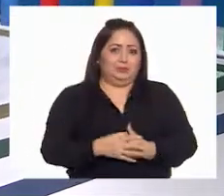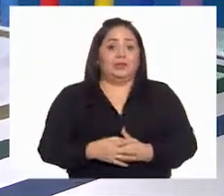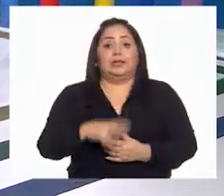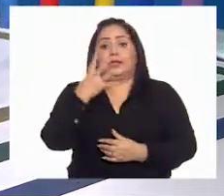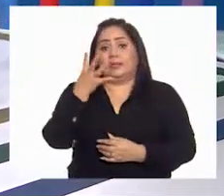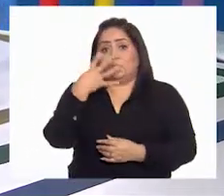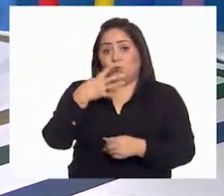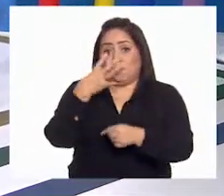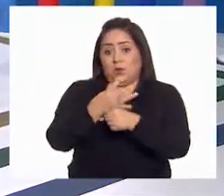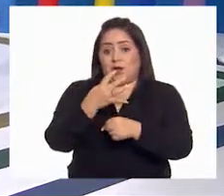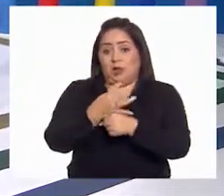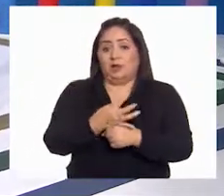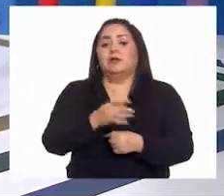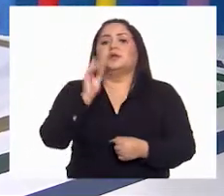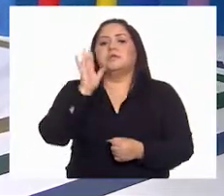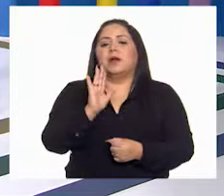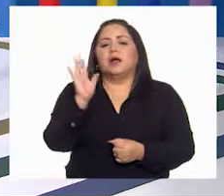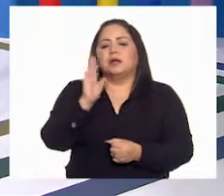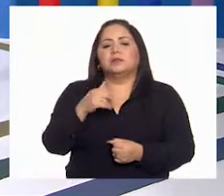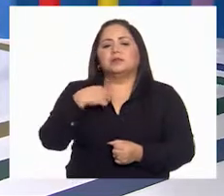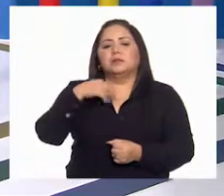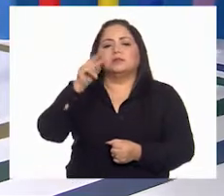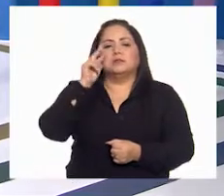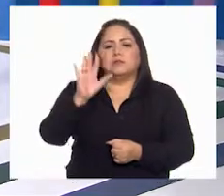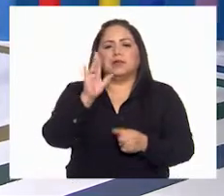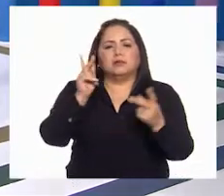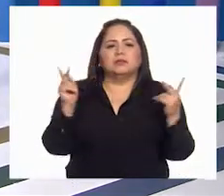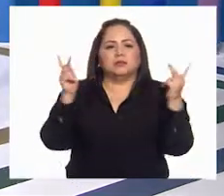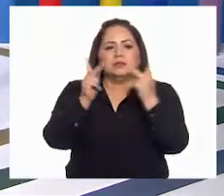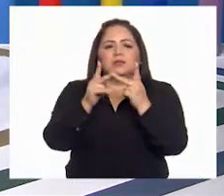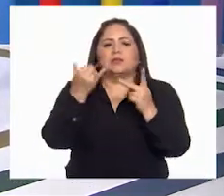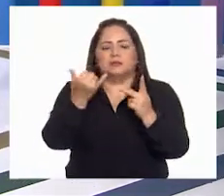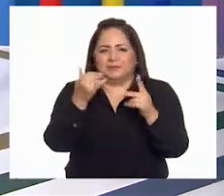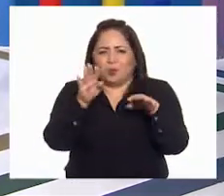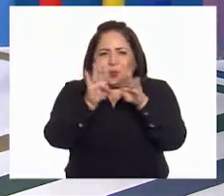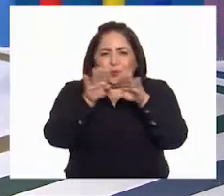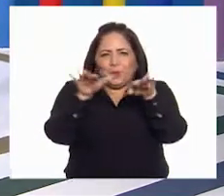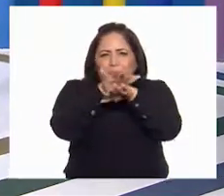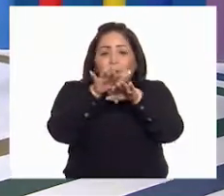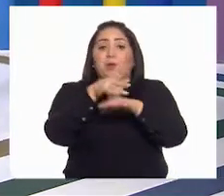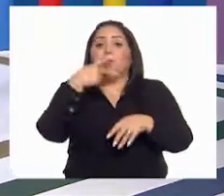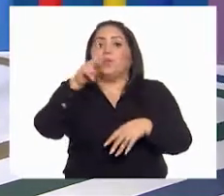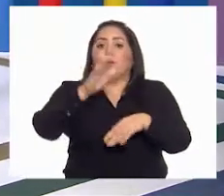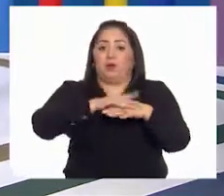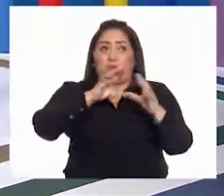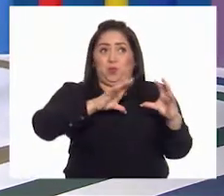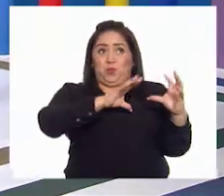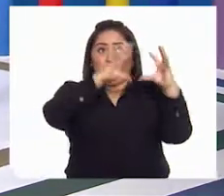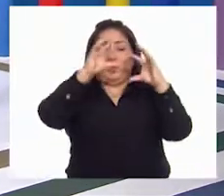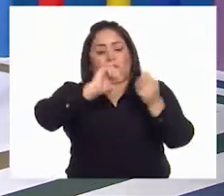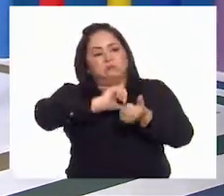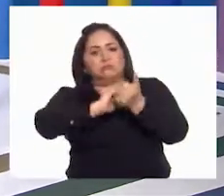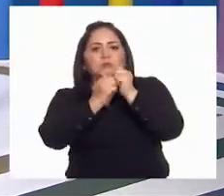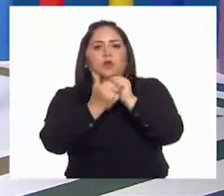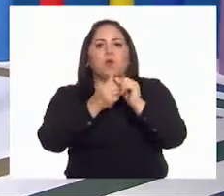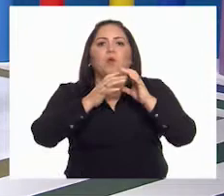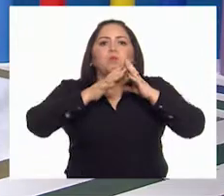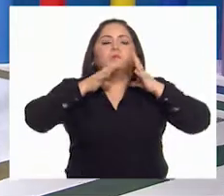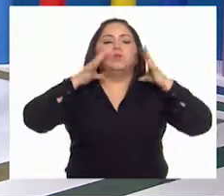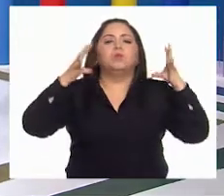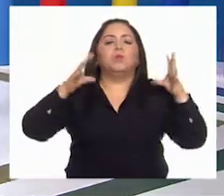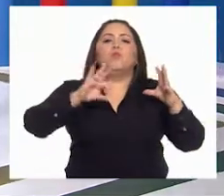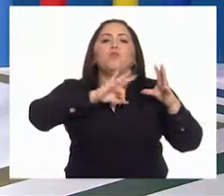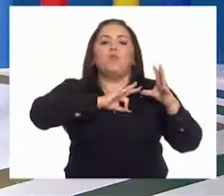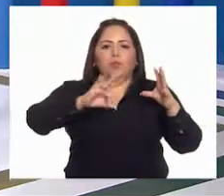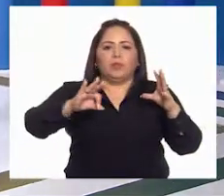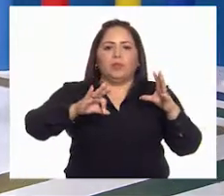en la cuarta estrofa, me parece que usan la comparación y la personificación. Ya la burbuja se convirtió en un globo que es